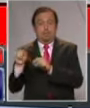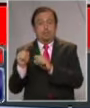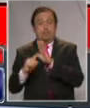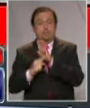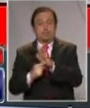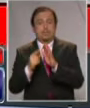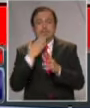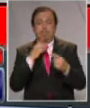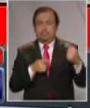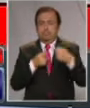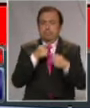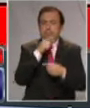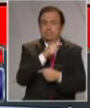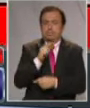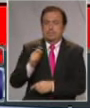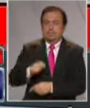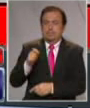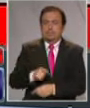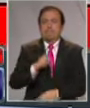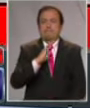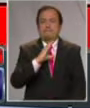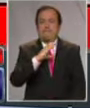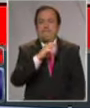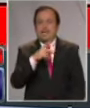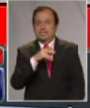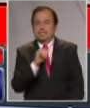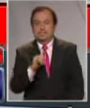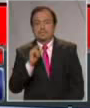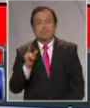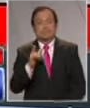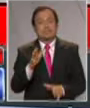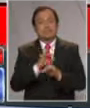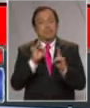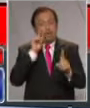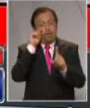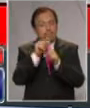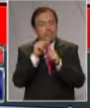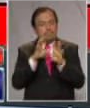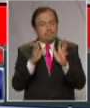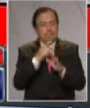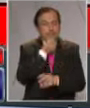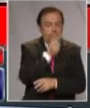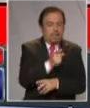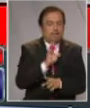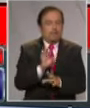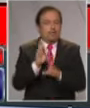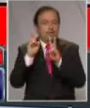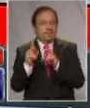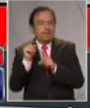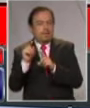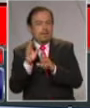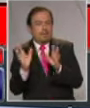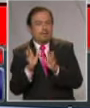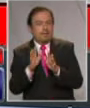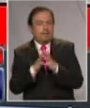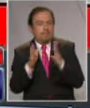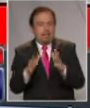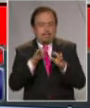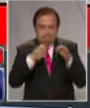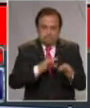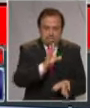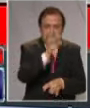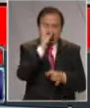contendor político del senador Bianchi, que más bien la finalidad con respecto a esta denuncia, toda esta investigación tiene que ver con eso, más que